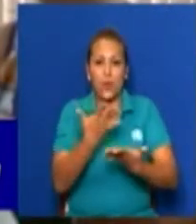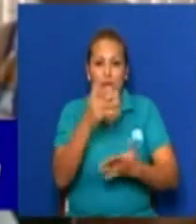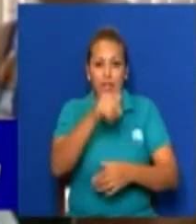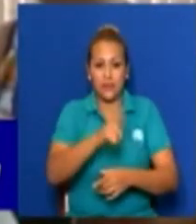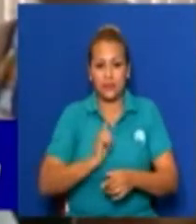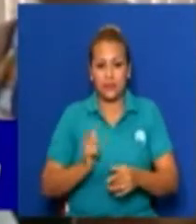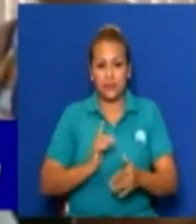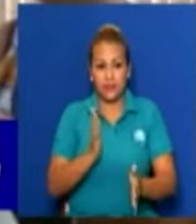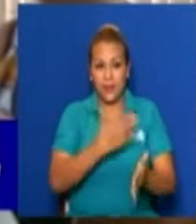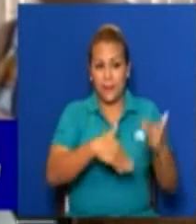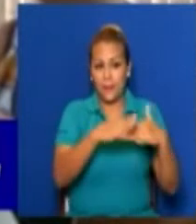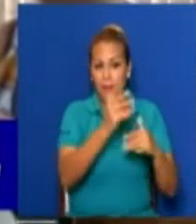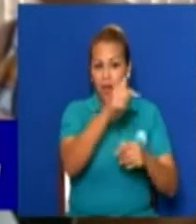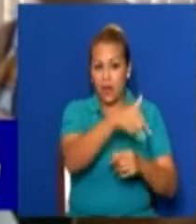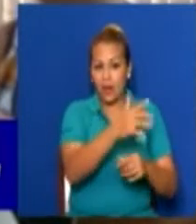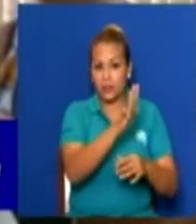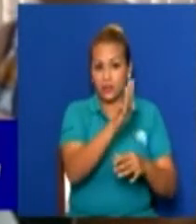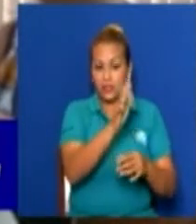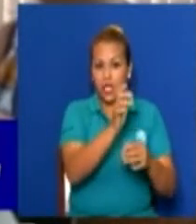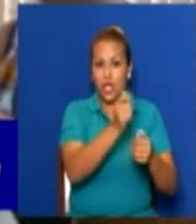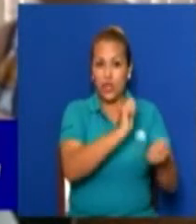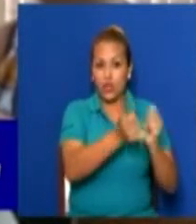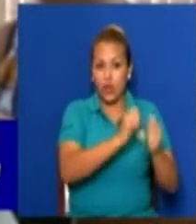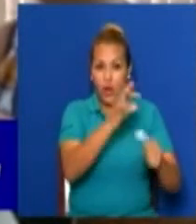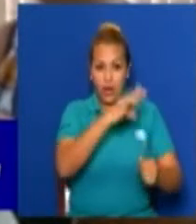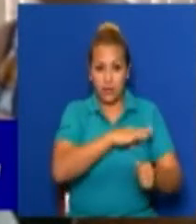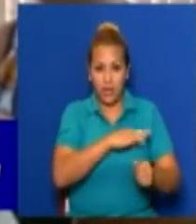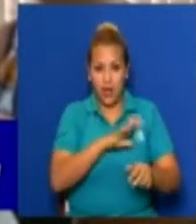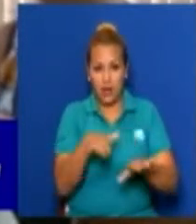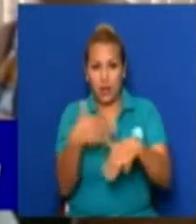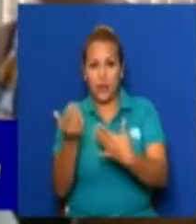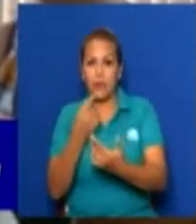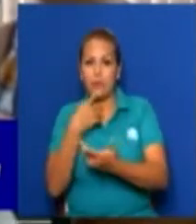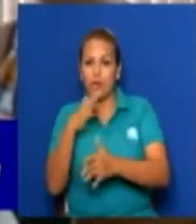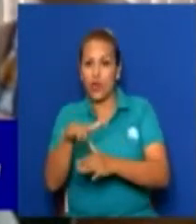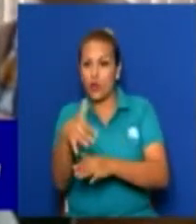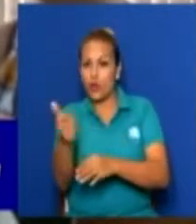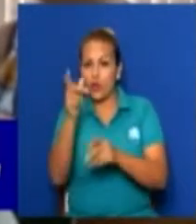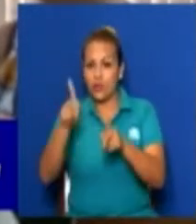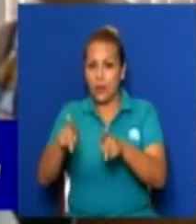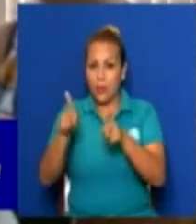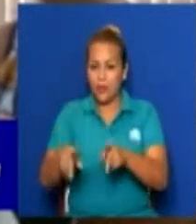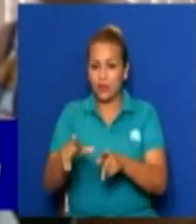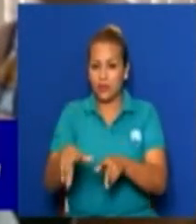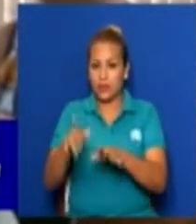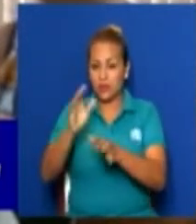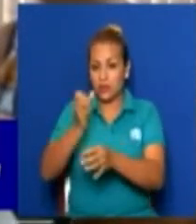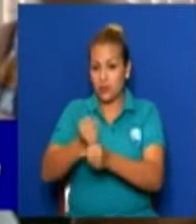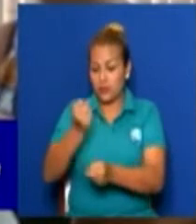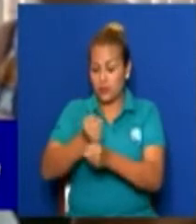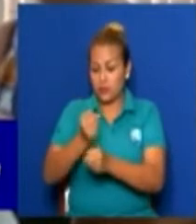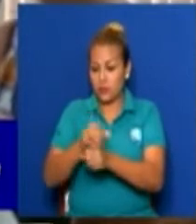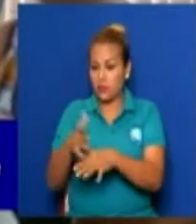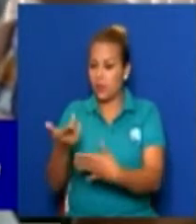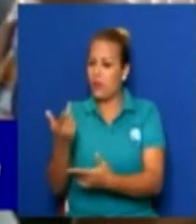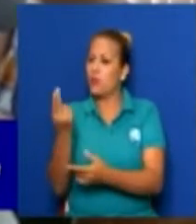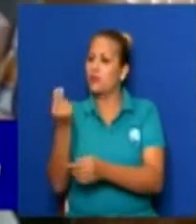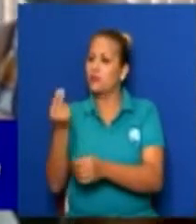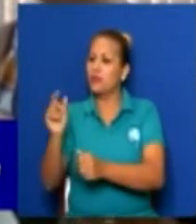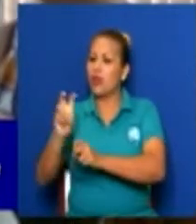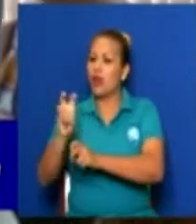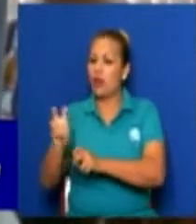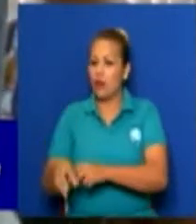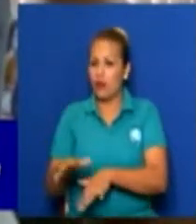poder del Estado debe ser coherente con lo que dice, con lo que hace, ¿verdad? Y el orden empieza por casa.